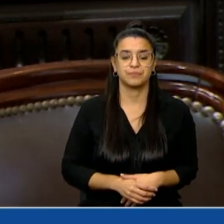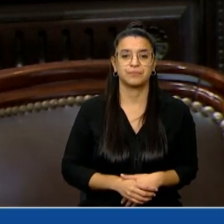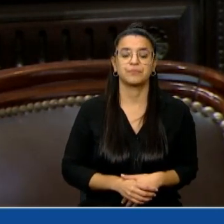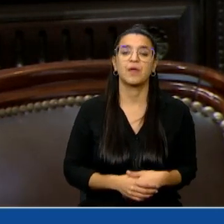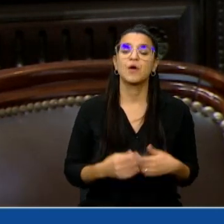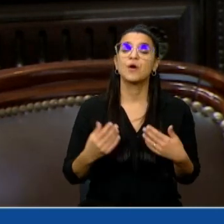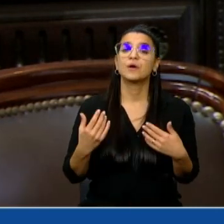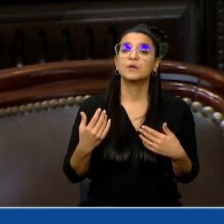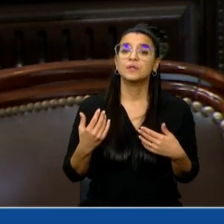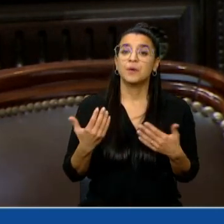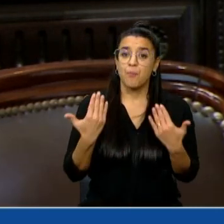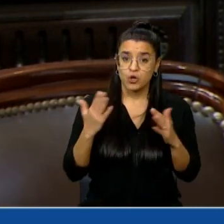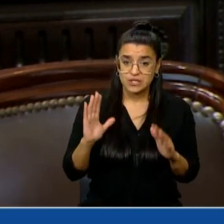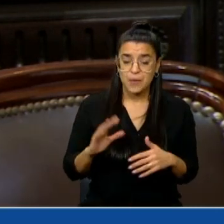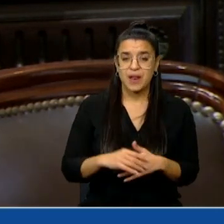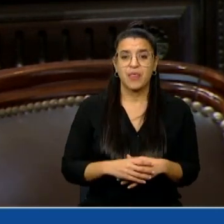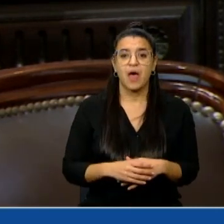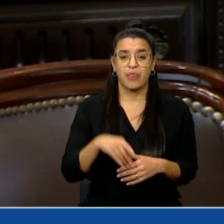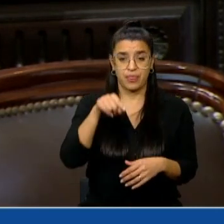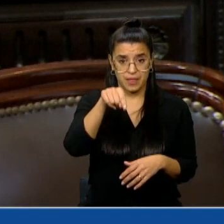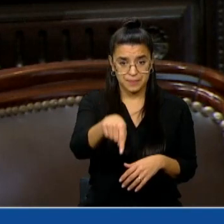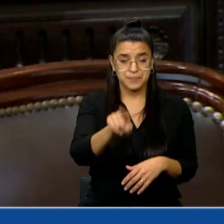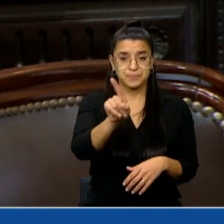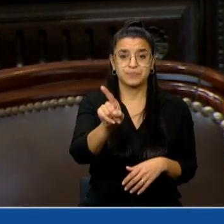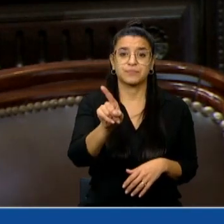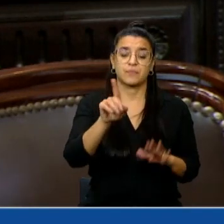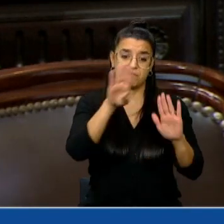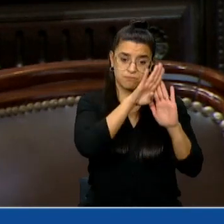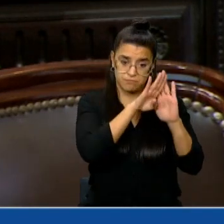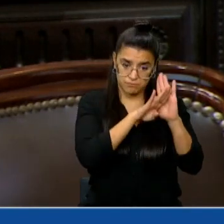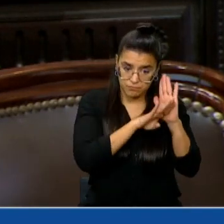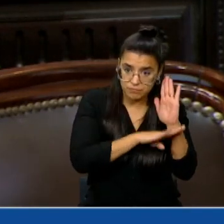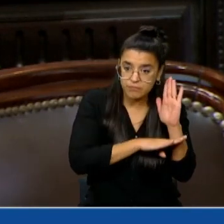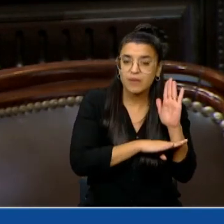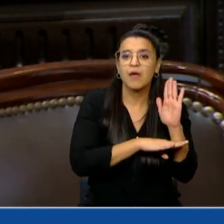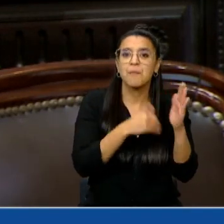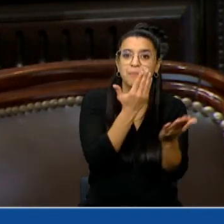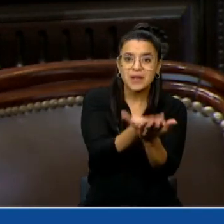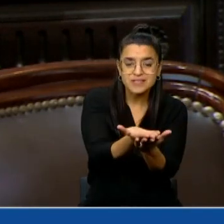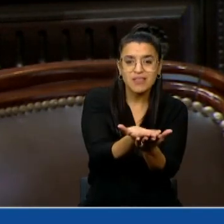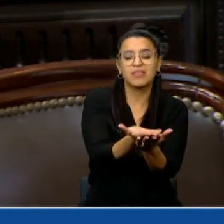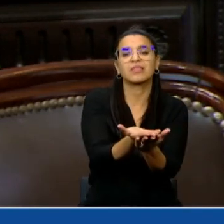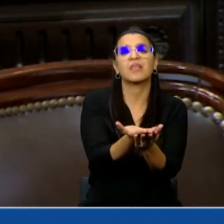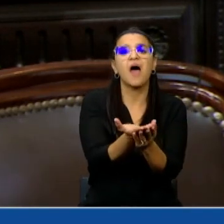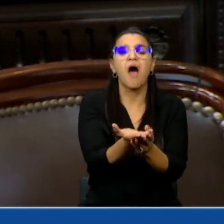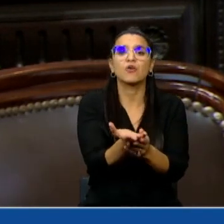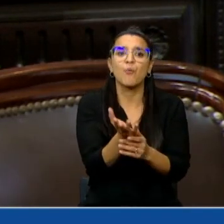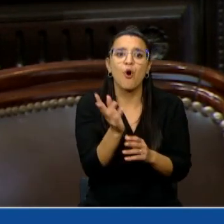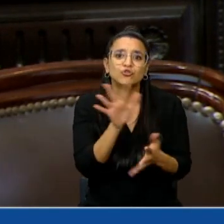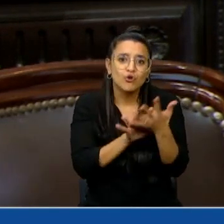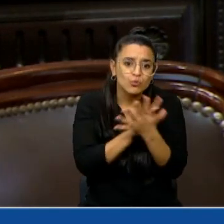la posibilidad de presentar este articulado y buscar una